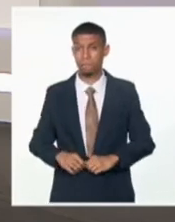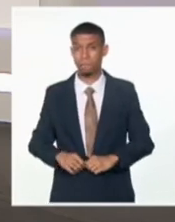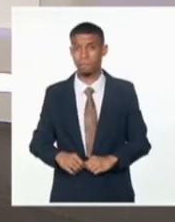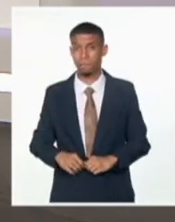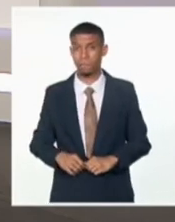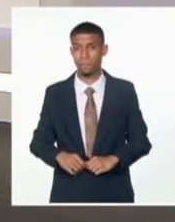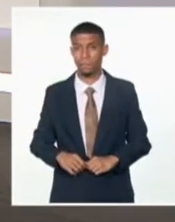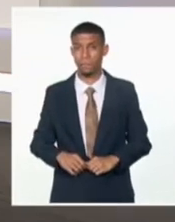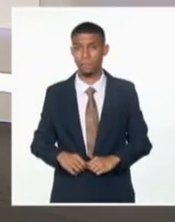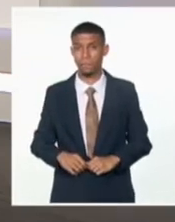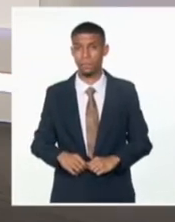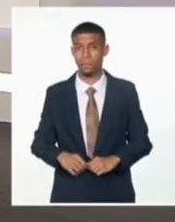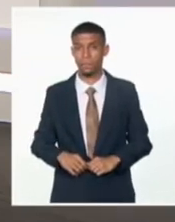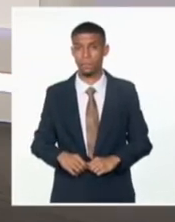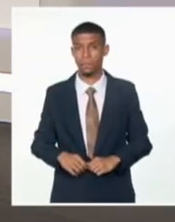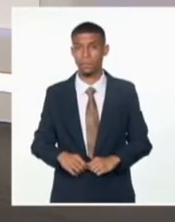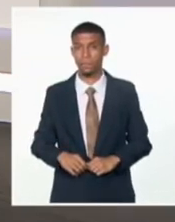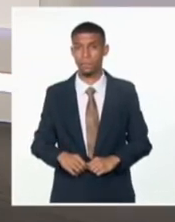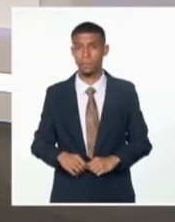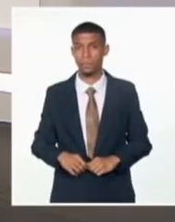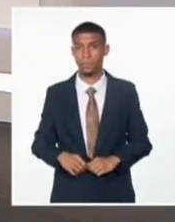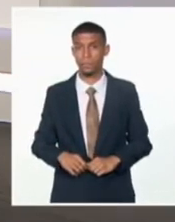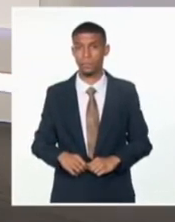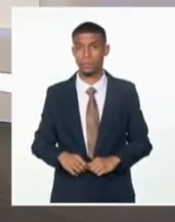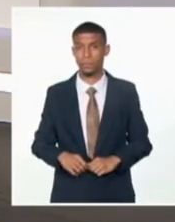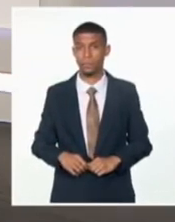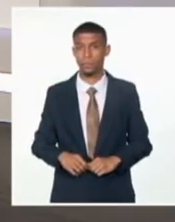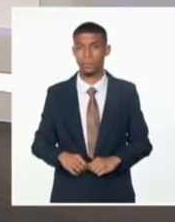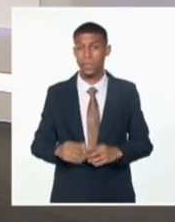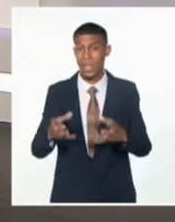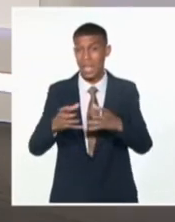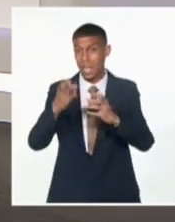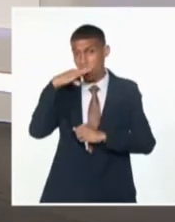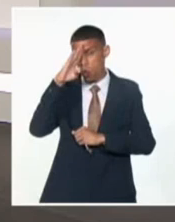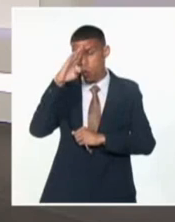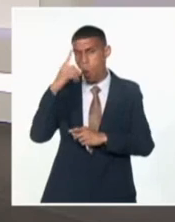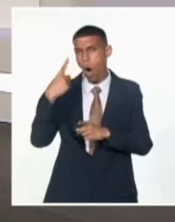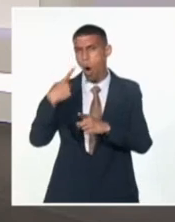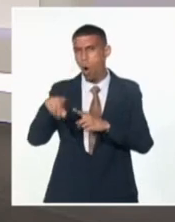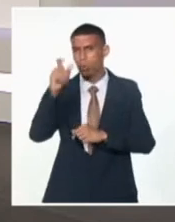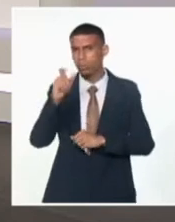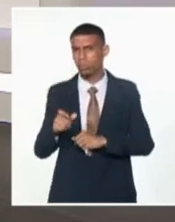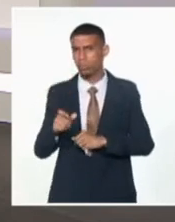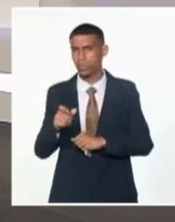el 61 han anotado por la selección canadiense, mientras que por Cuba lo hizo Luis Paradela en el